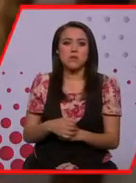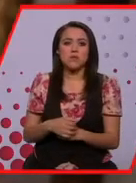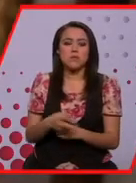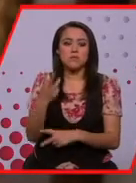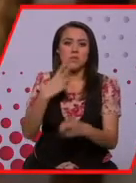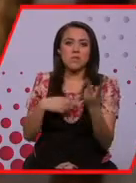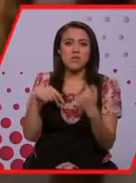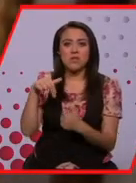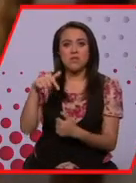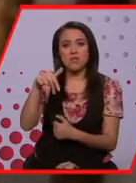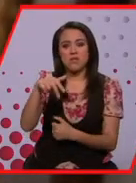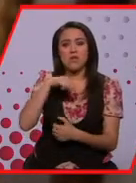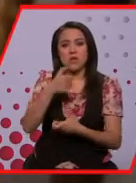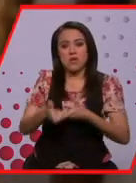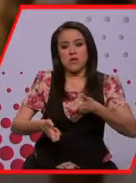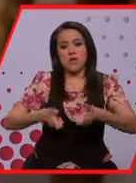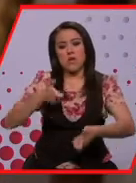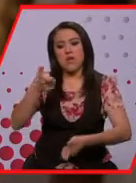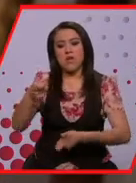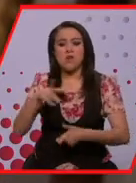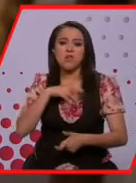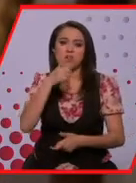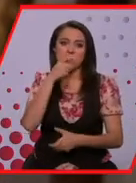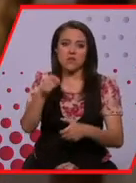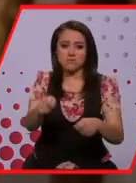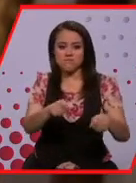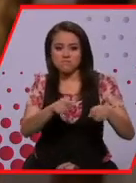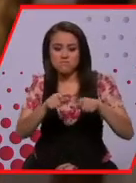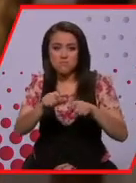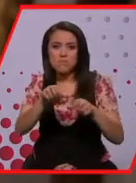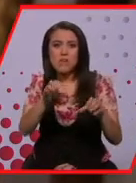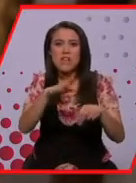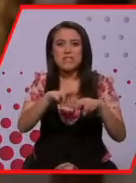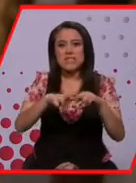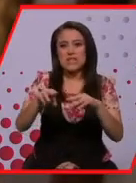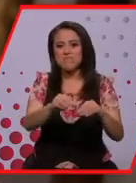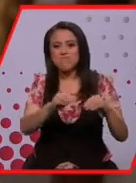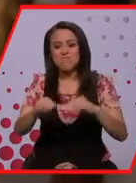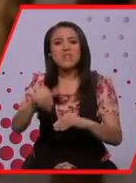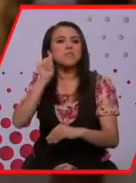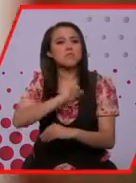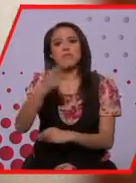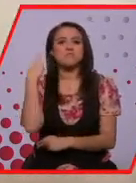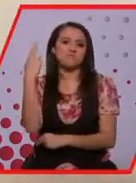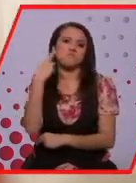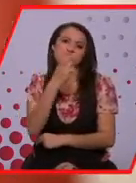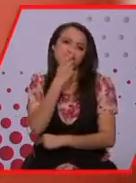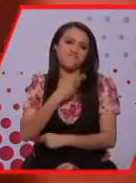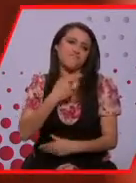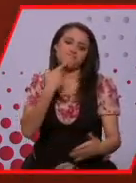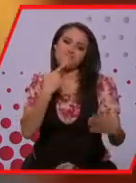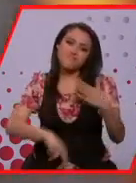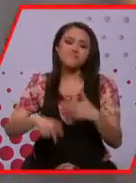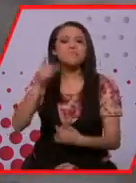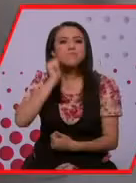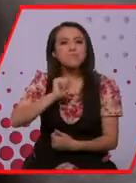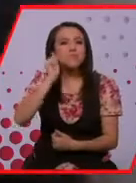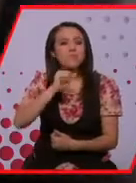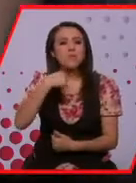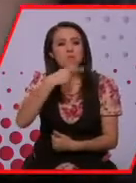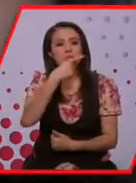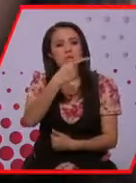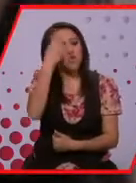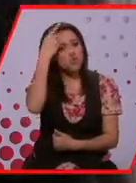en tacones, que hacíamos ruido, que si arrastrábamos la silla, que si movíamos, siempre hubo quejas. Expresa que la mujer se queja con la dueña